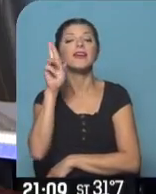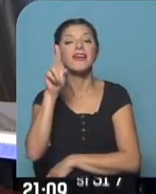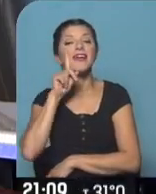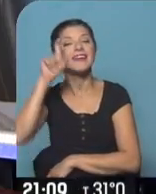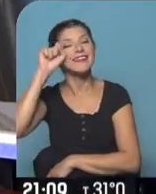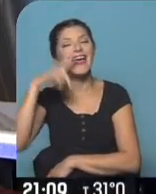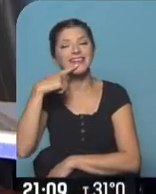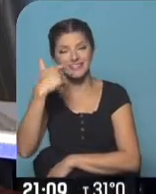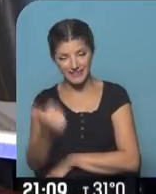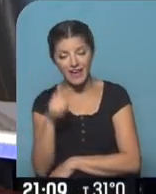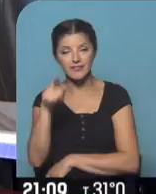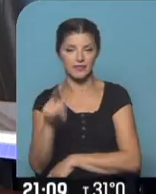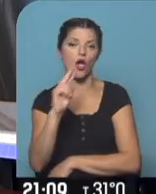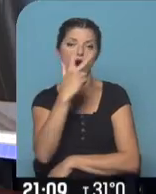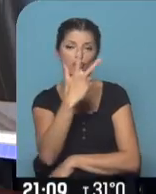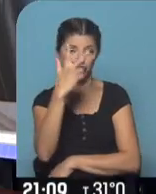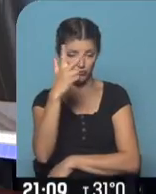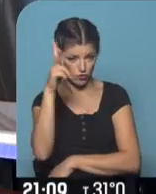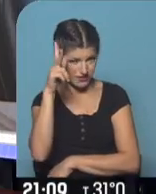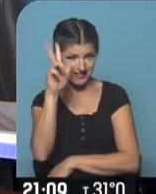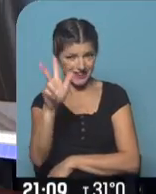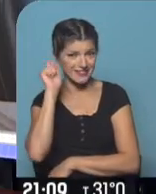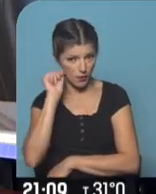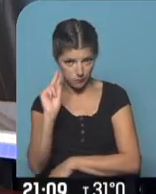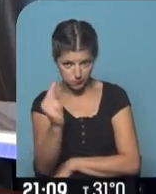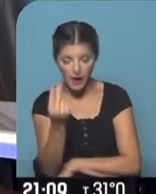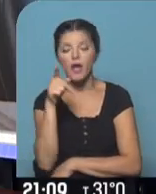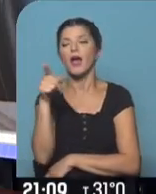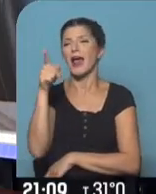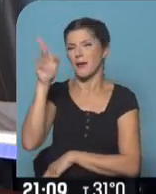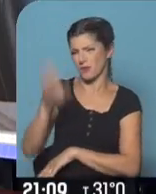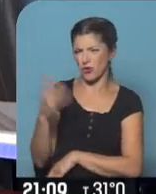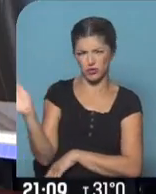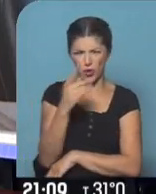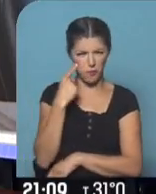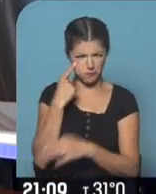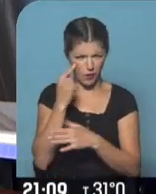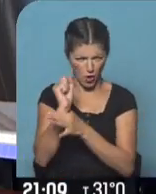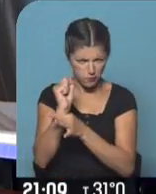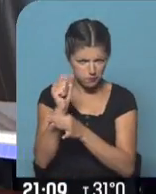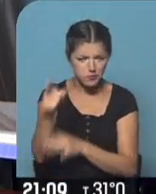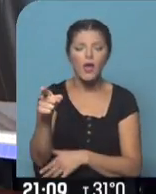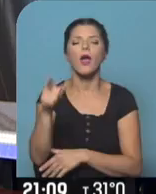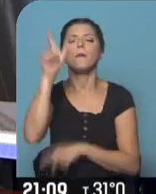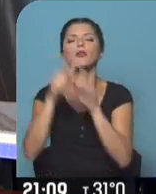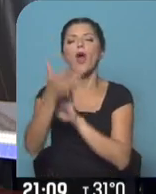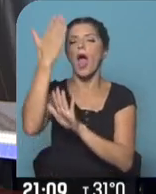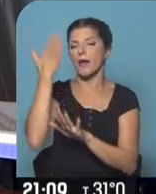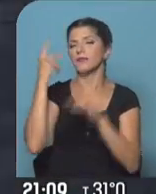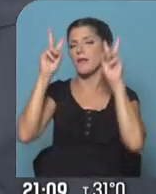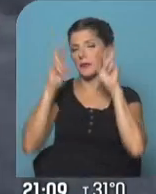juez que se hizo internacionalmente conocido por llevar adelante la causa de los fondos buitre, la causa de los holdouts contra la República